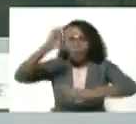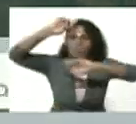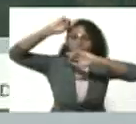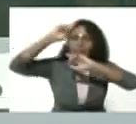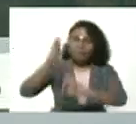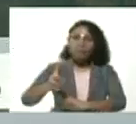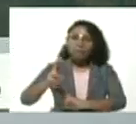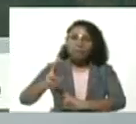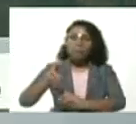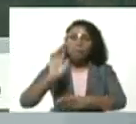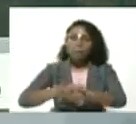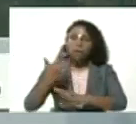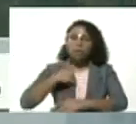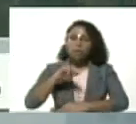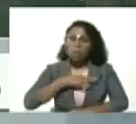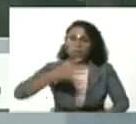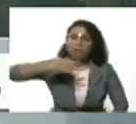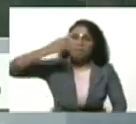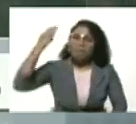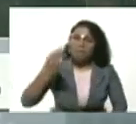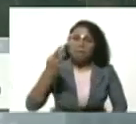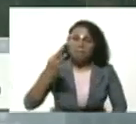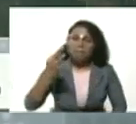respetar, porque somos de verdad.